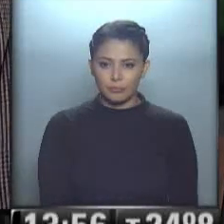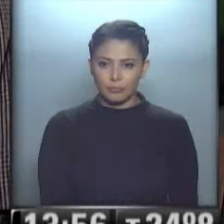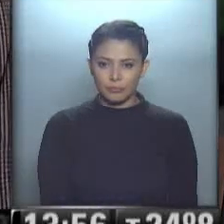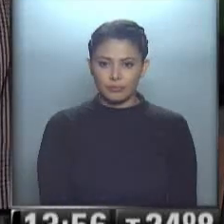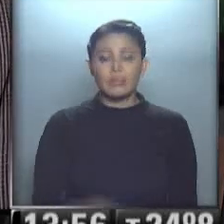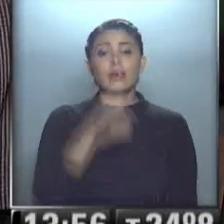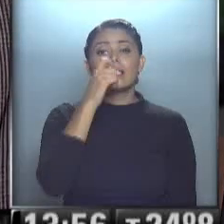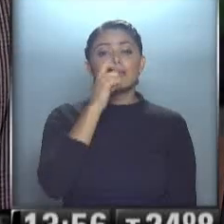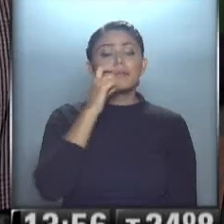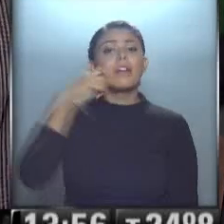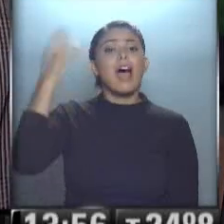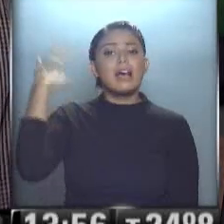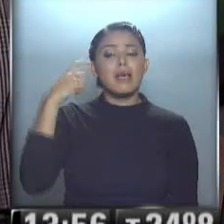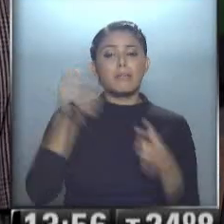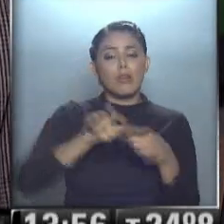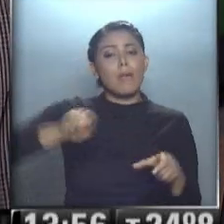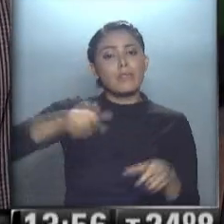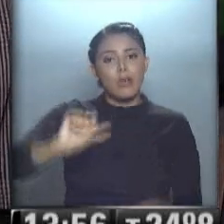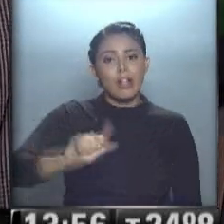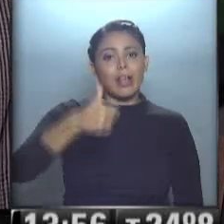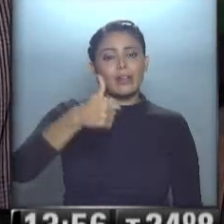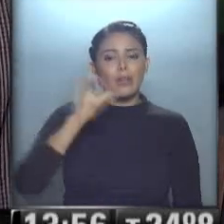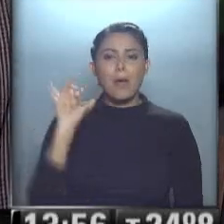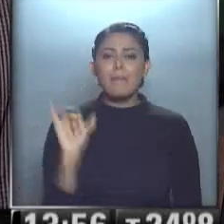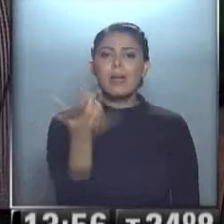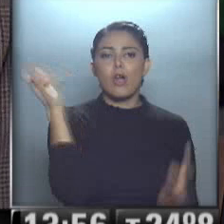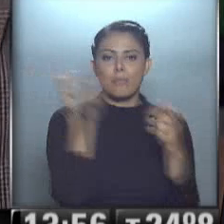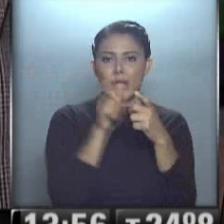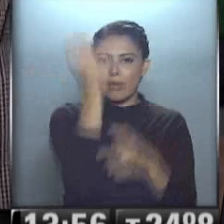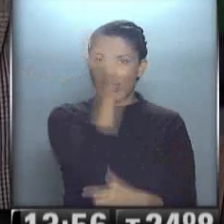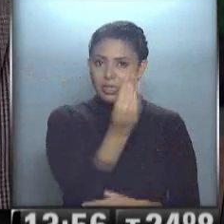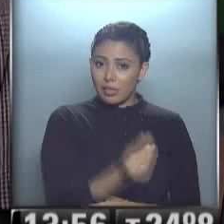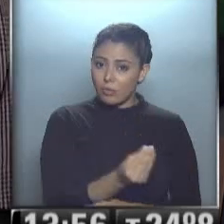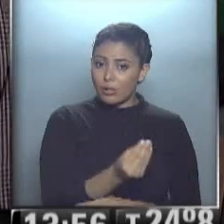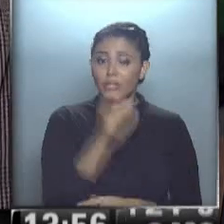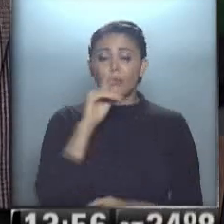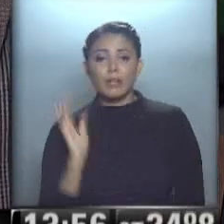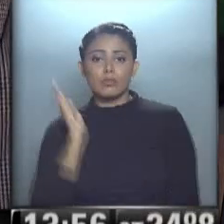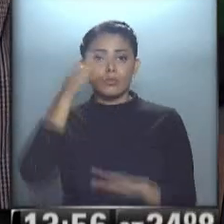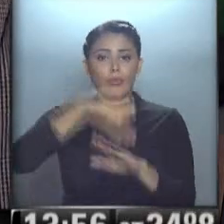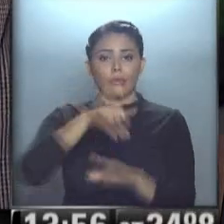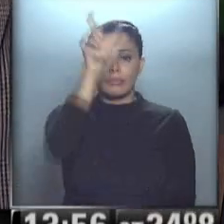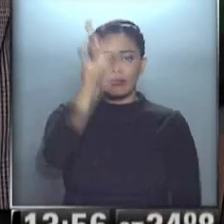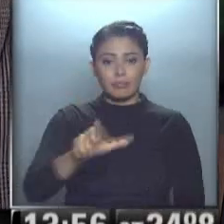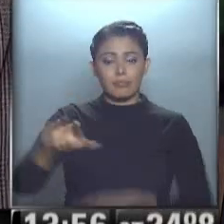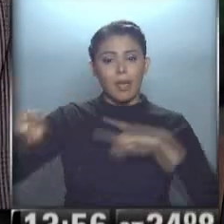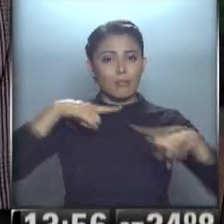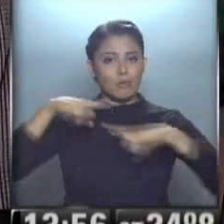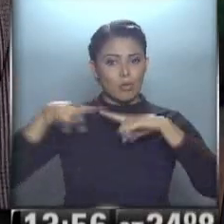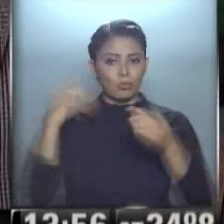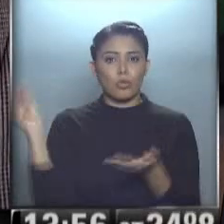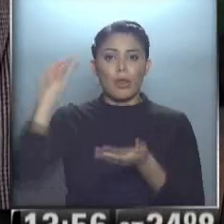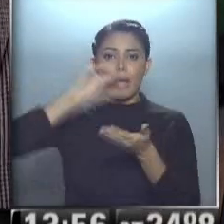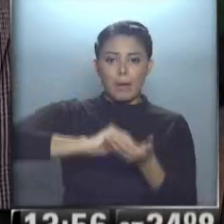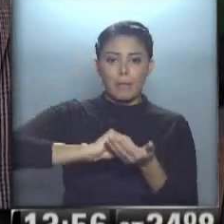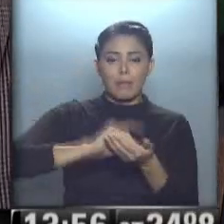Cuando ayer Metegol se hacía acreedora del premio a Mejor Animación, subieron a recibir el premio su productor Axel Kuchevaski y